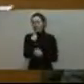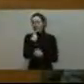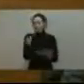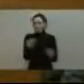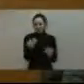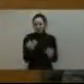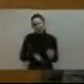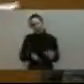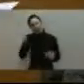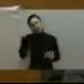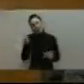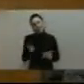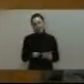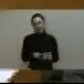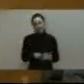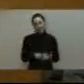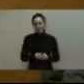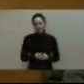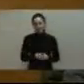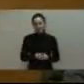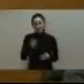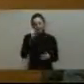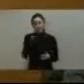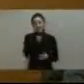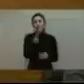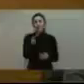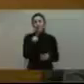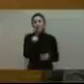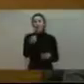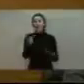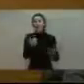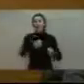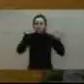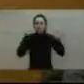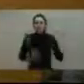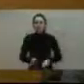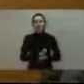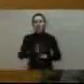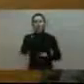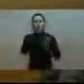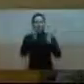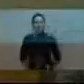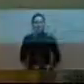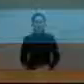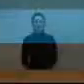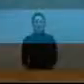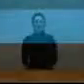Ve y bañate, consejera. Y desde el PP lo que le decimos es dimita, consejera.